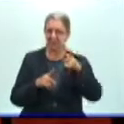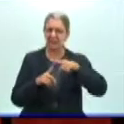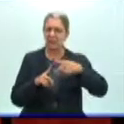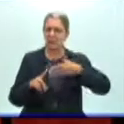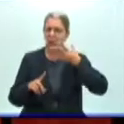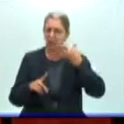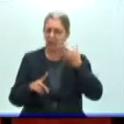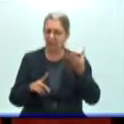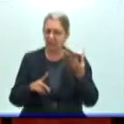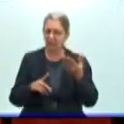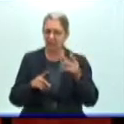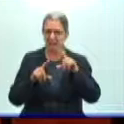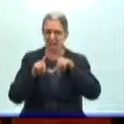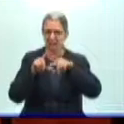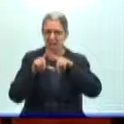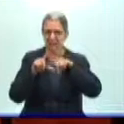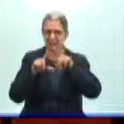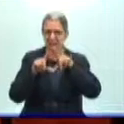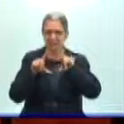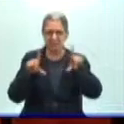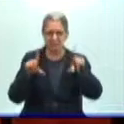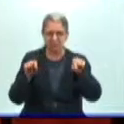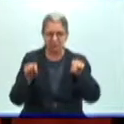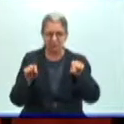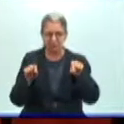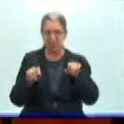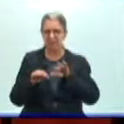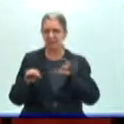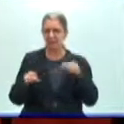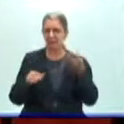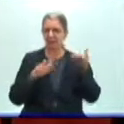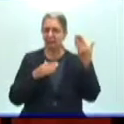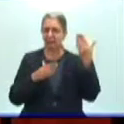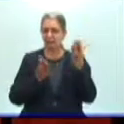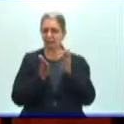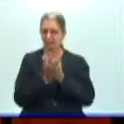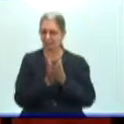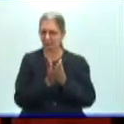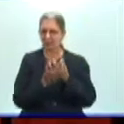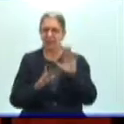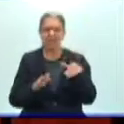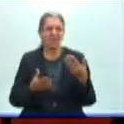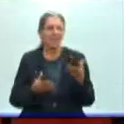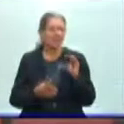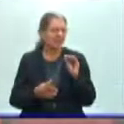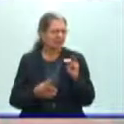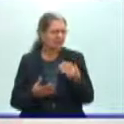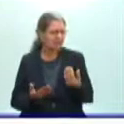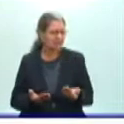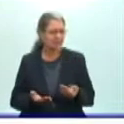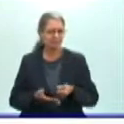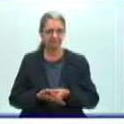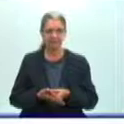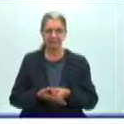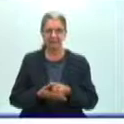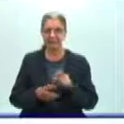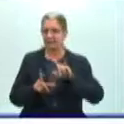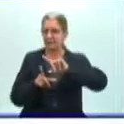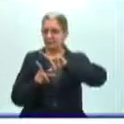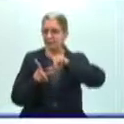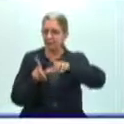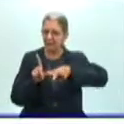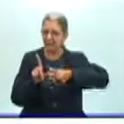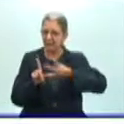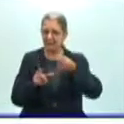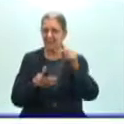hemos estudiado para darle solución a la actividad. Veamos qué nos plantean. En la circunferencia